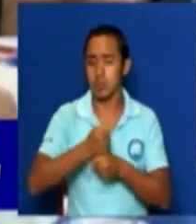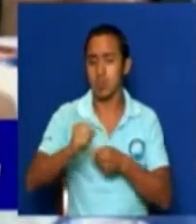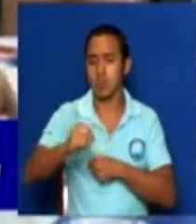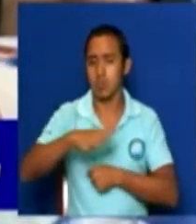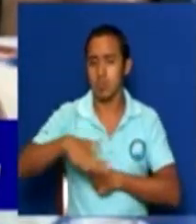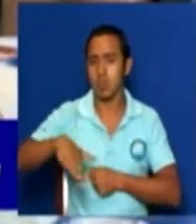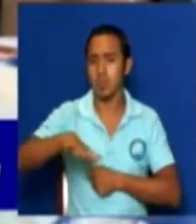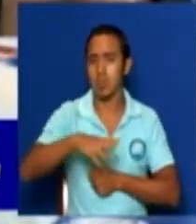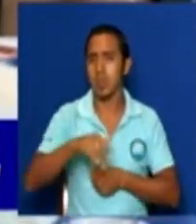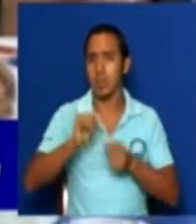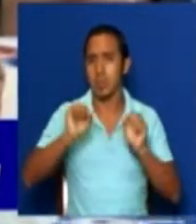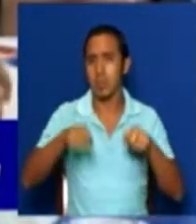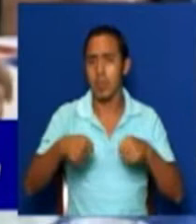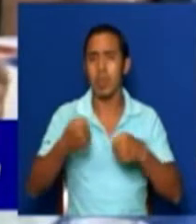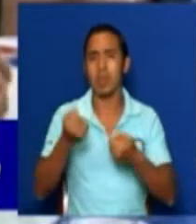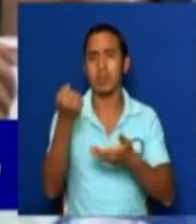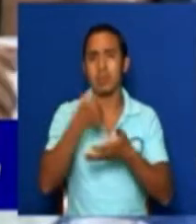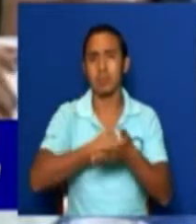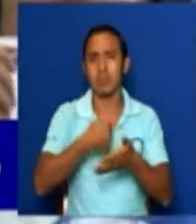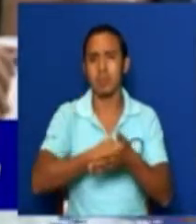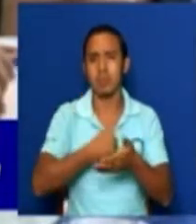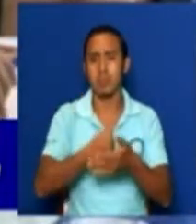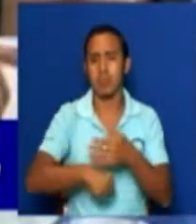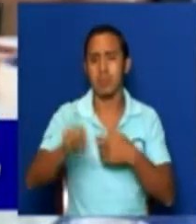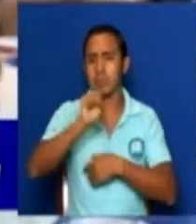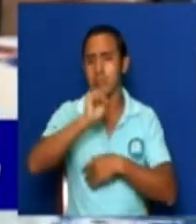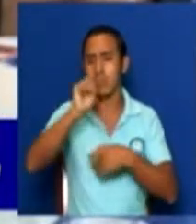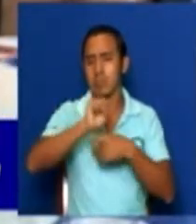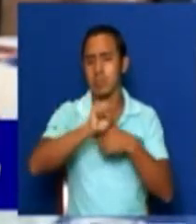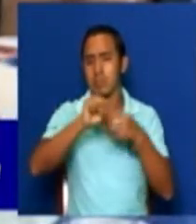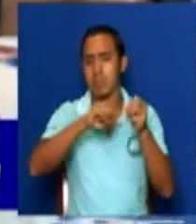para enfrentar la tercerización.